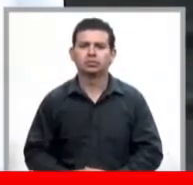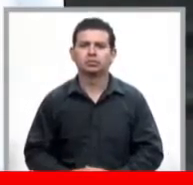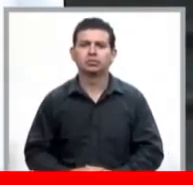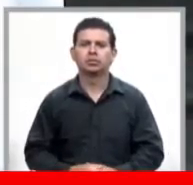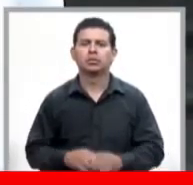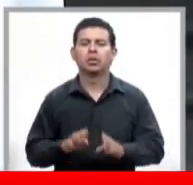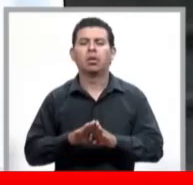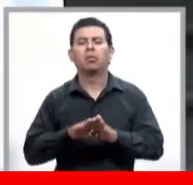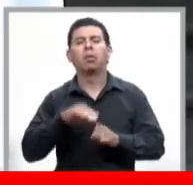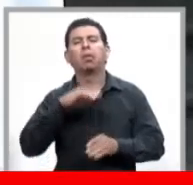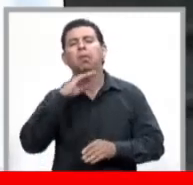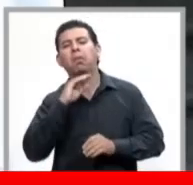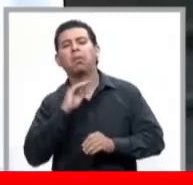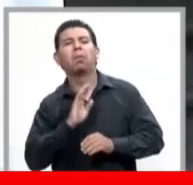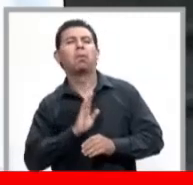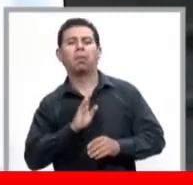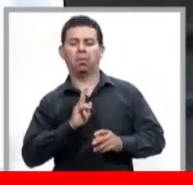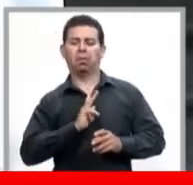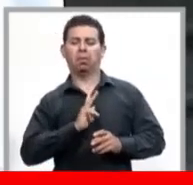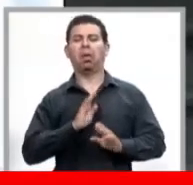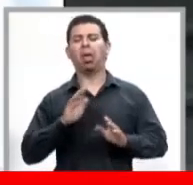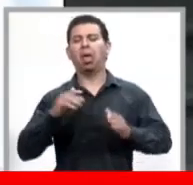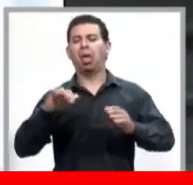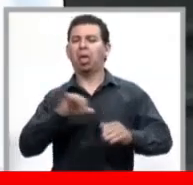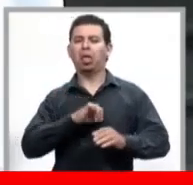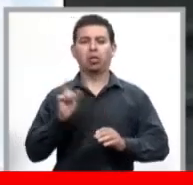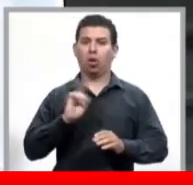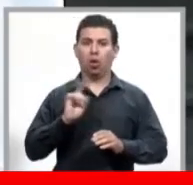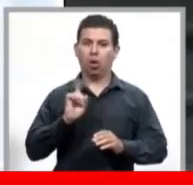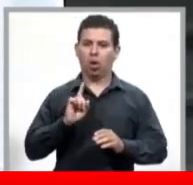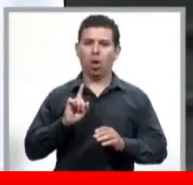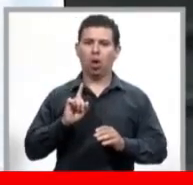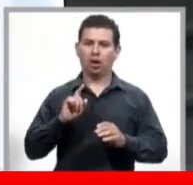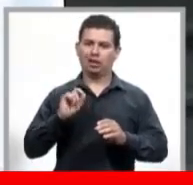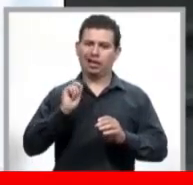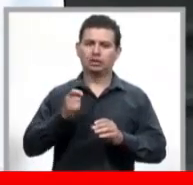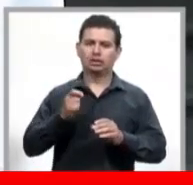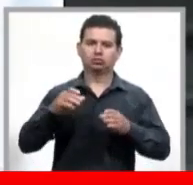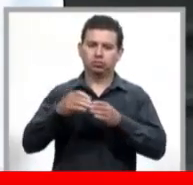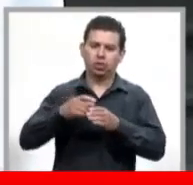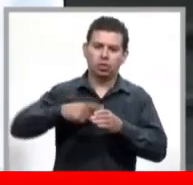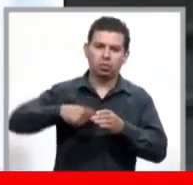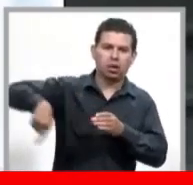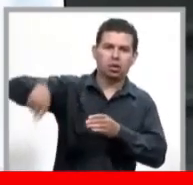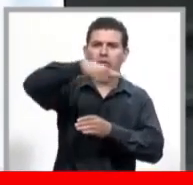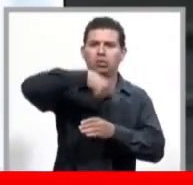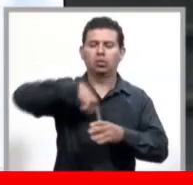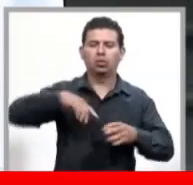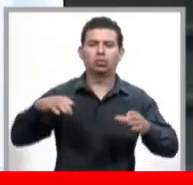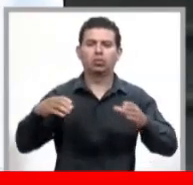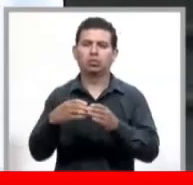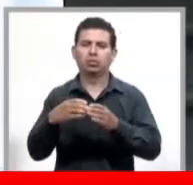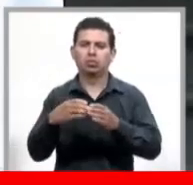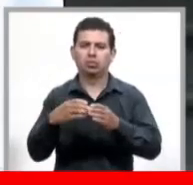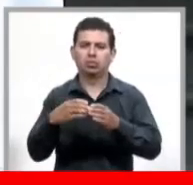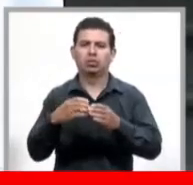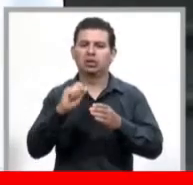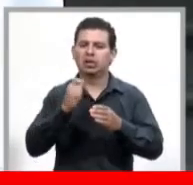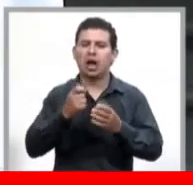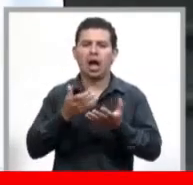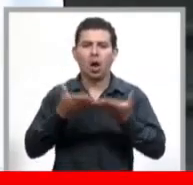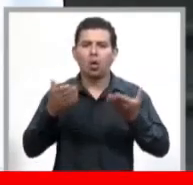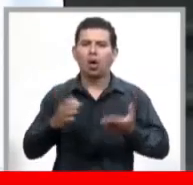individual, que pensemos en lo colectivo. Sigue siendo tiempo de ser